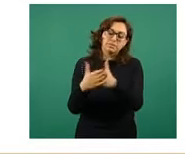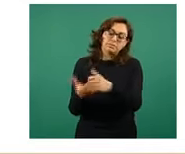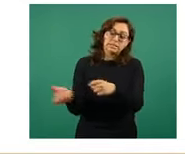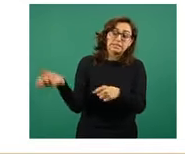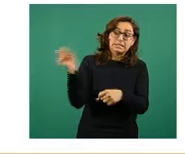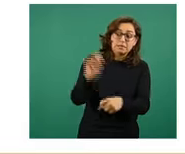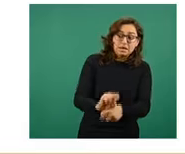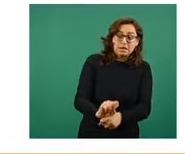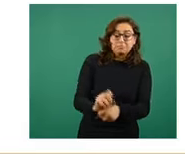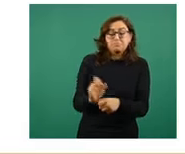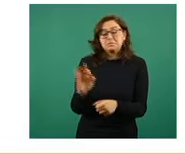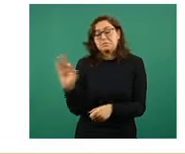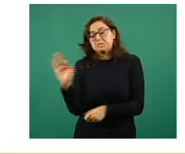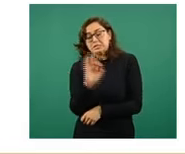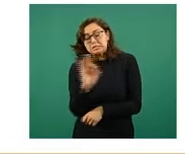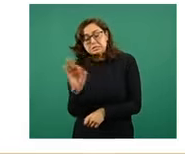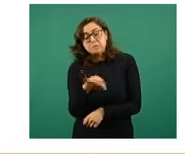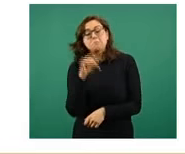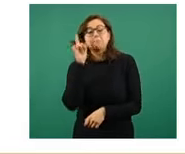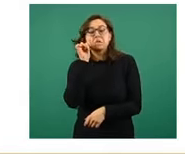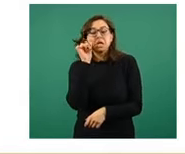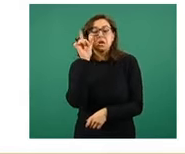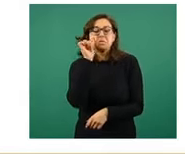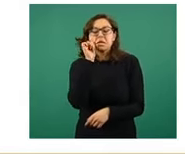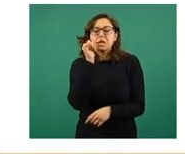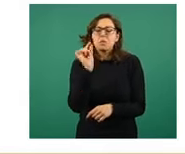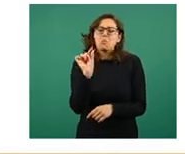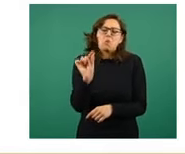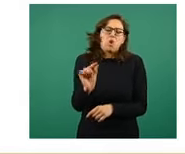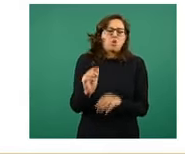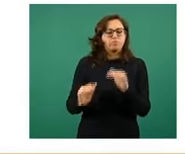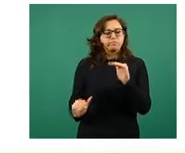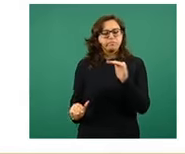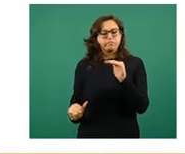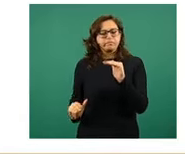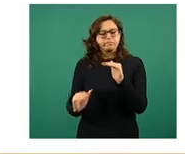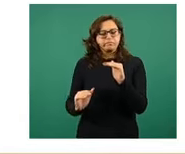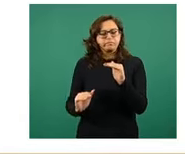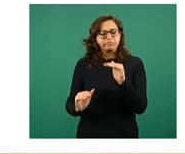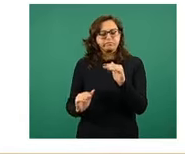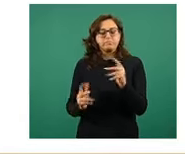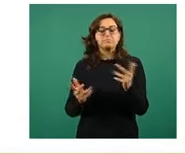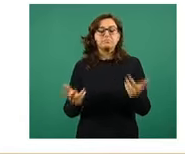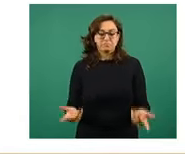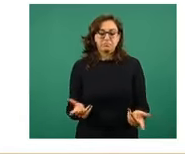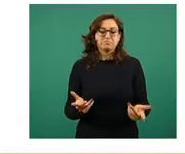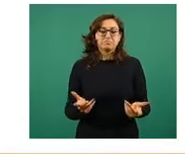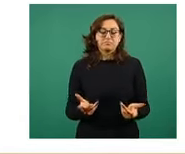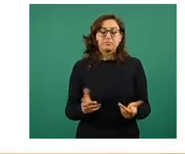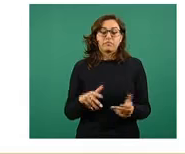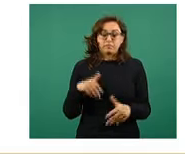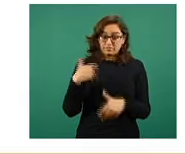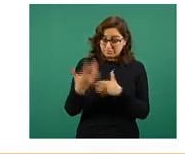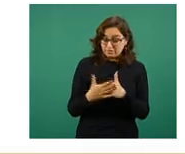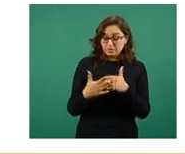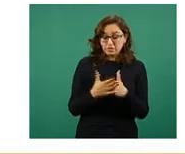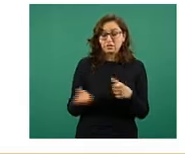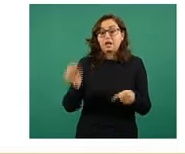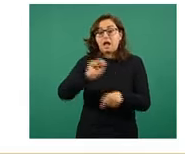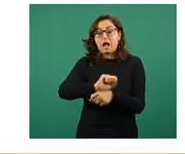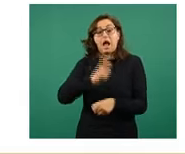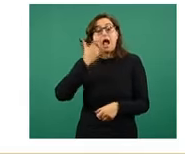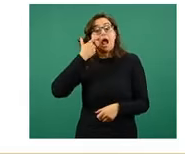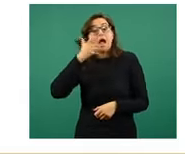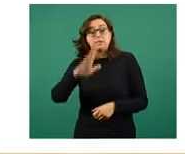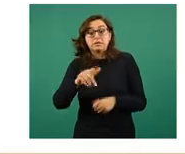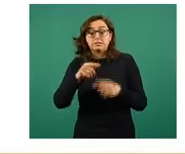pudiera modificarse de seguro ligeramente y estaríamos ya prontos a presentar obviamente la siguiente semana y ver